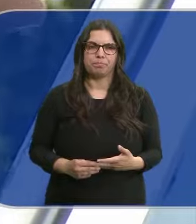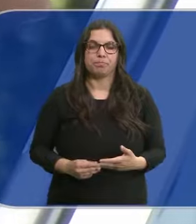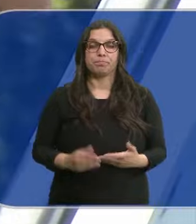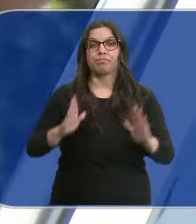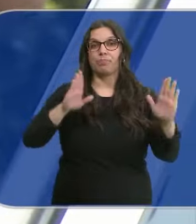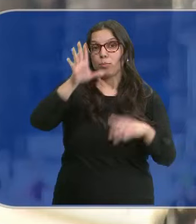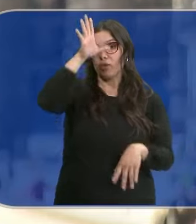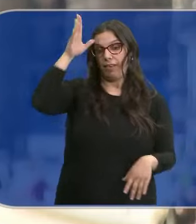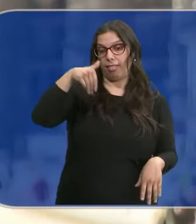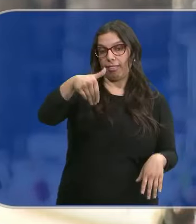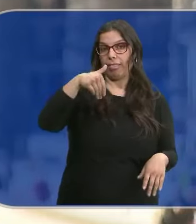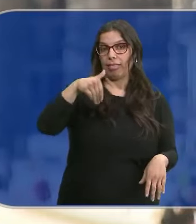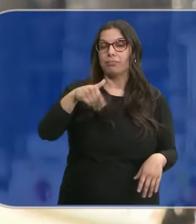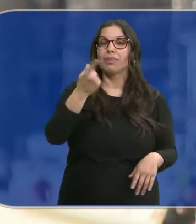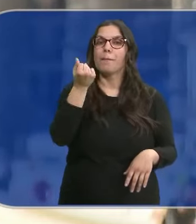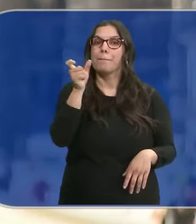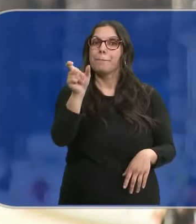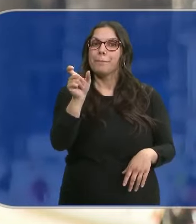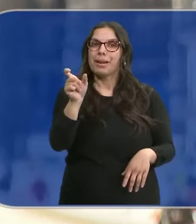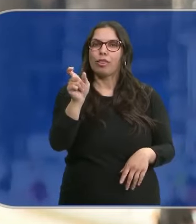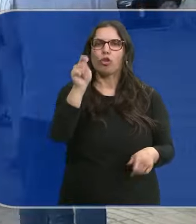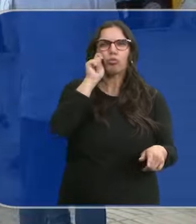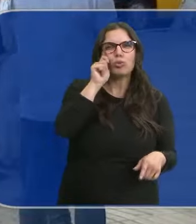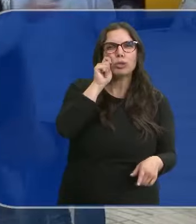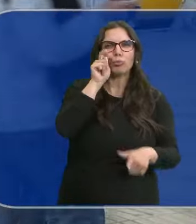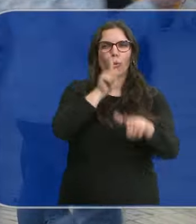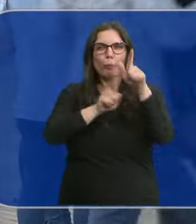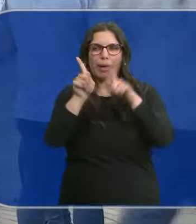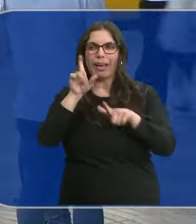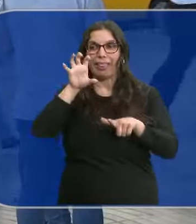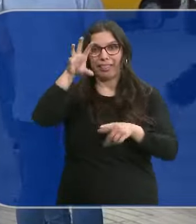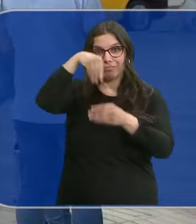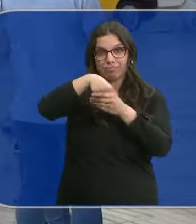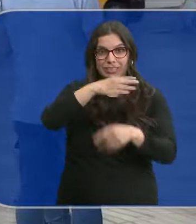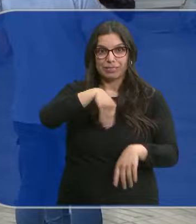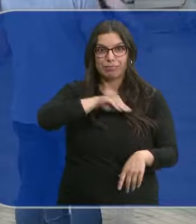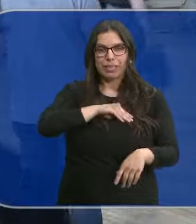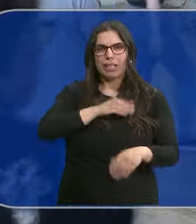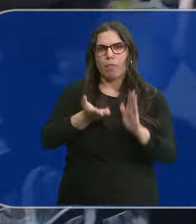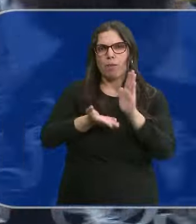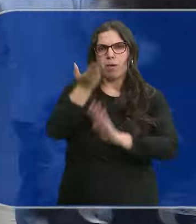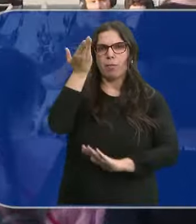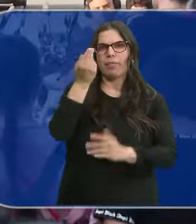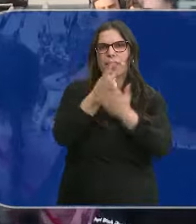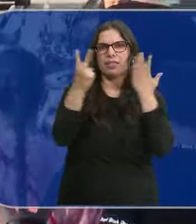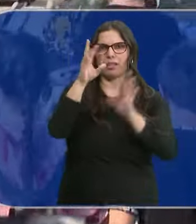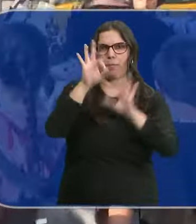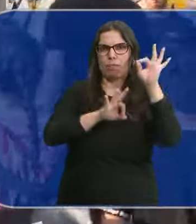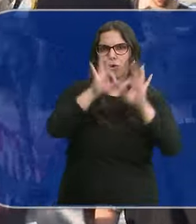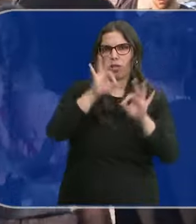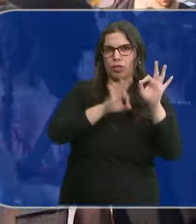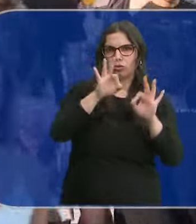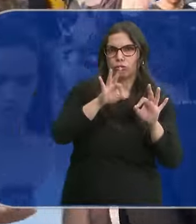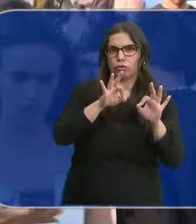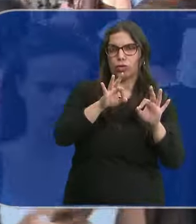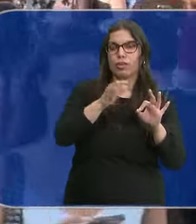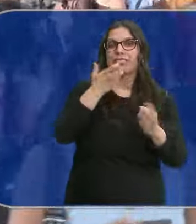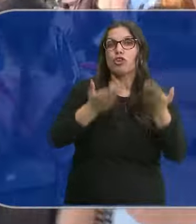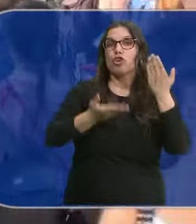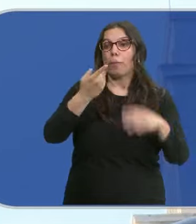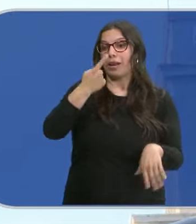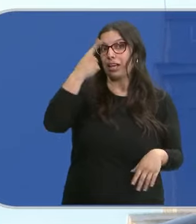Con el verano a la vuelta de la esquina, el precio de los paquetes turísticos nacionales se dispara más de 17 puntos que en mayo y casi 6 puntos más que en